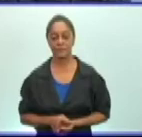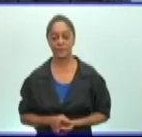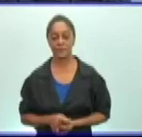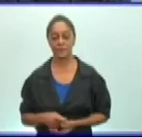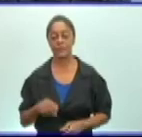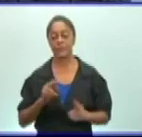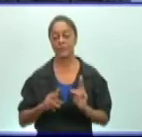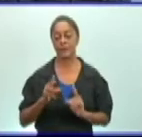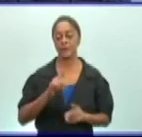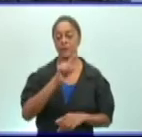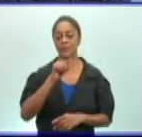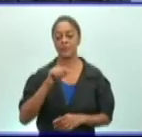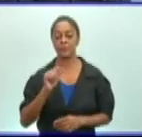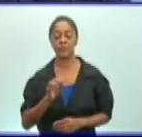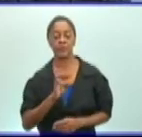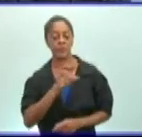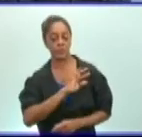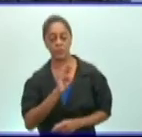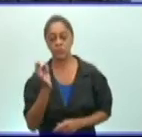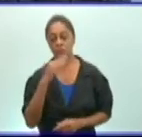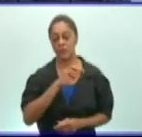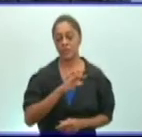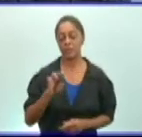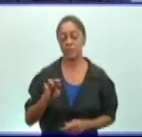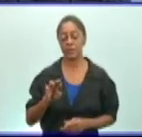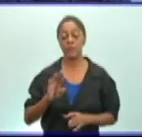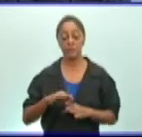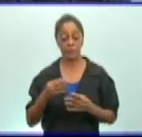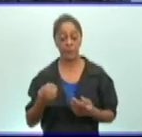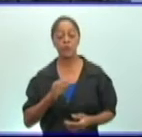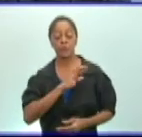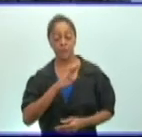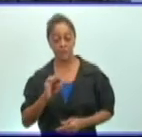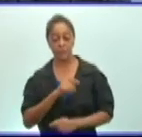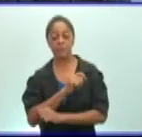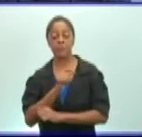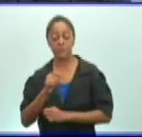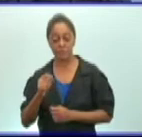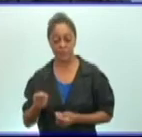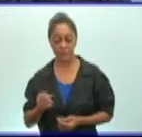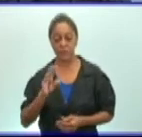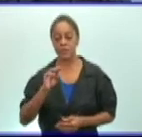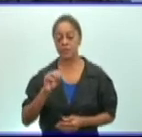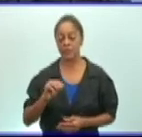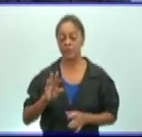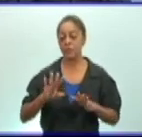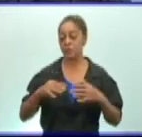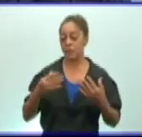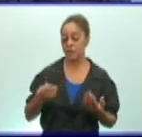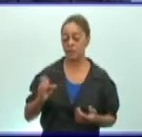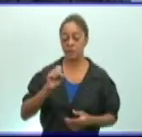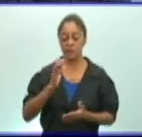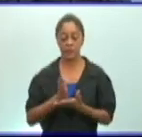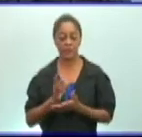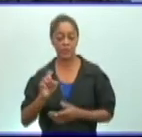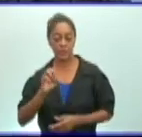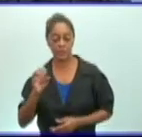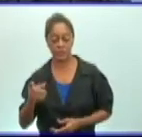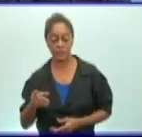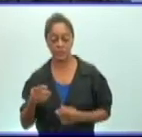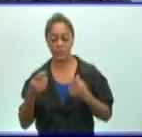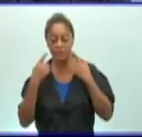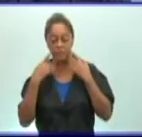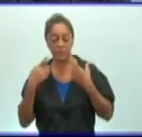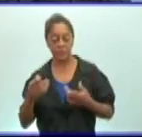Algunas preguntas han quedado sin responder, pero serán, por supuesto, respondidas por sus profesores. Digamos, ¿cuáles van a ser las clases sociales fundamentales en